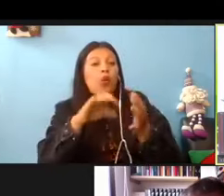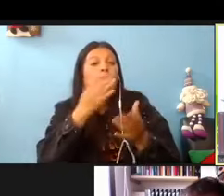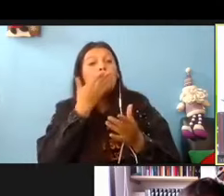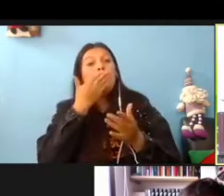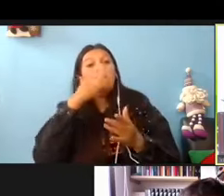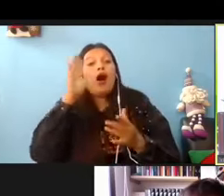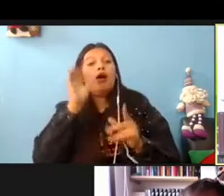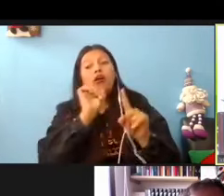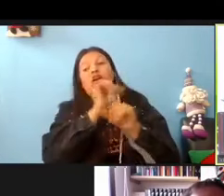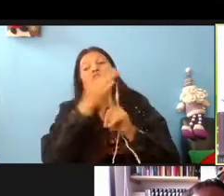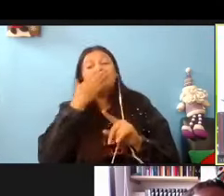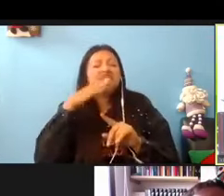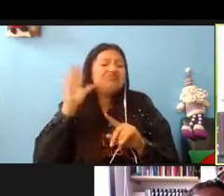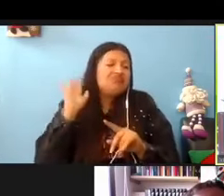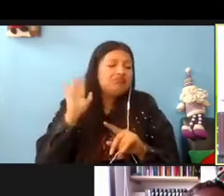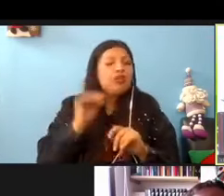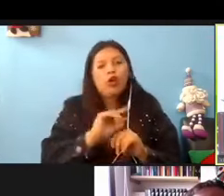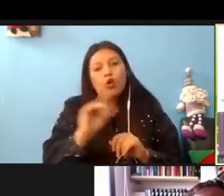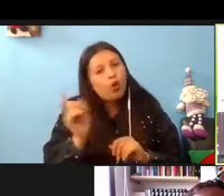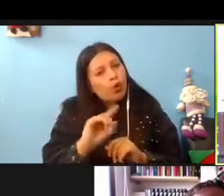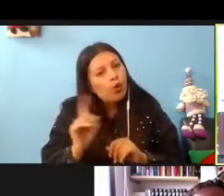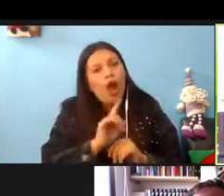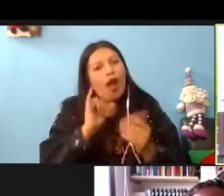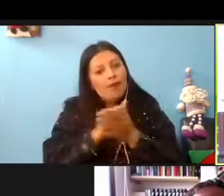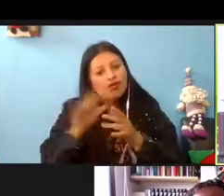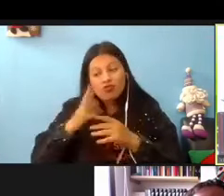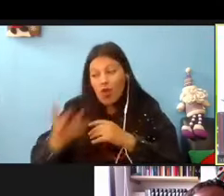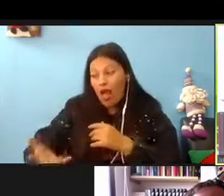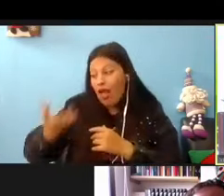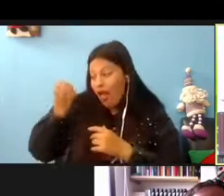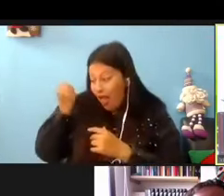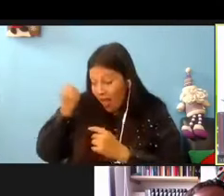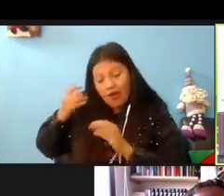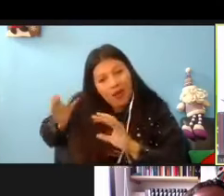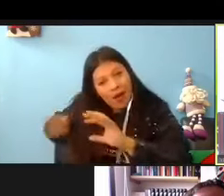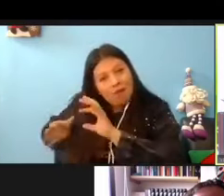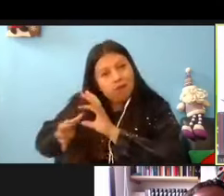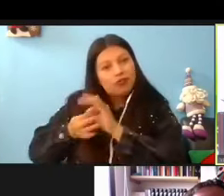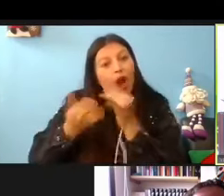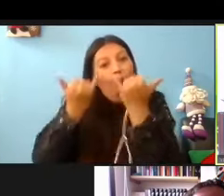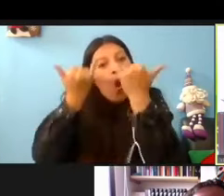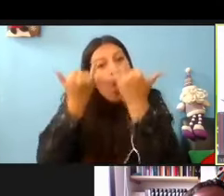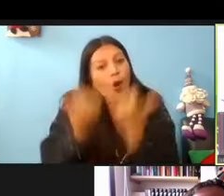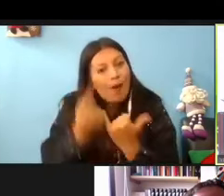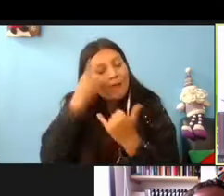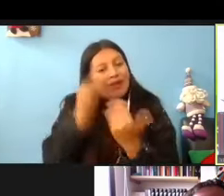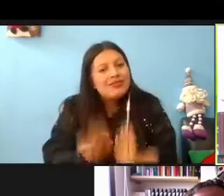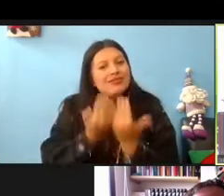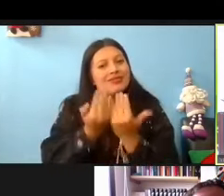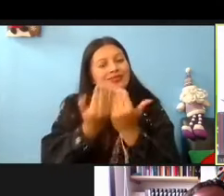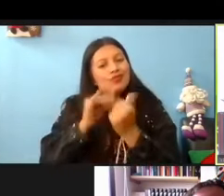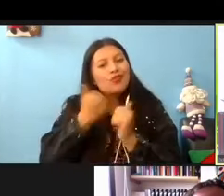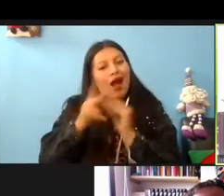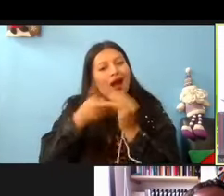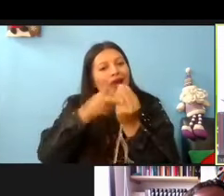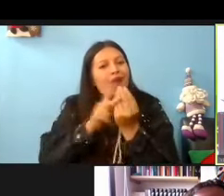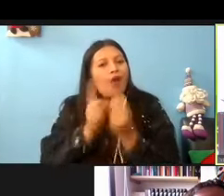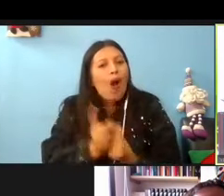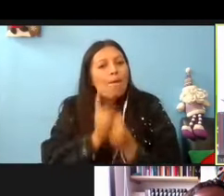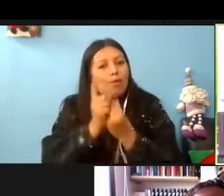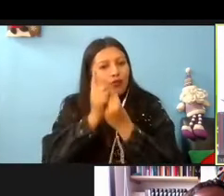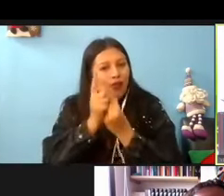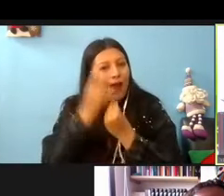pasado, sino que la memoria pueda venir del pasado al presente, pero para servir como herramienta política